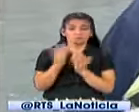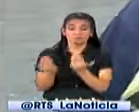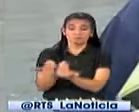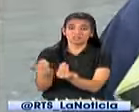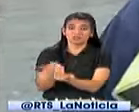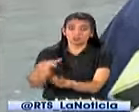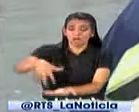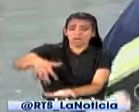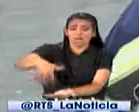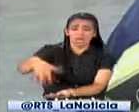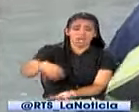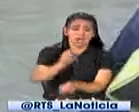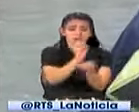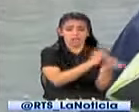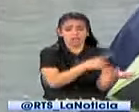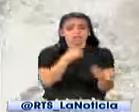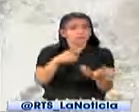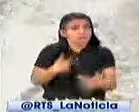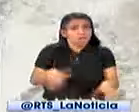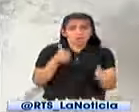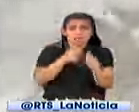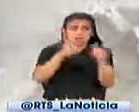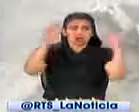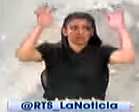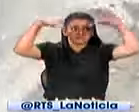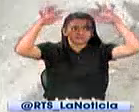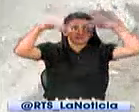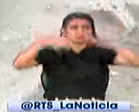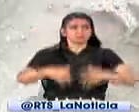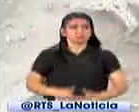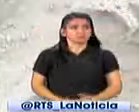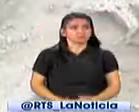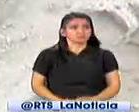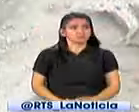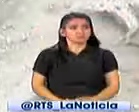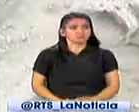alcantarillas, porque ya próximamente viene el invierno. En Quito informó Alison Corral.